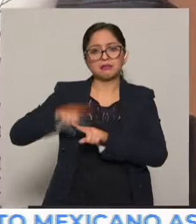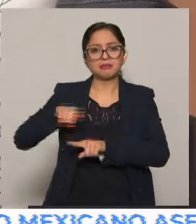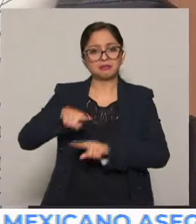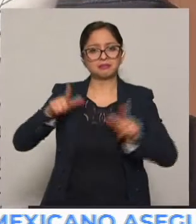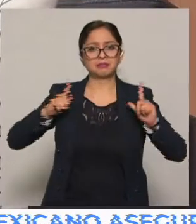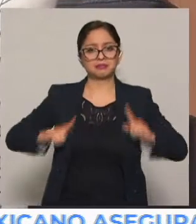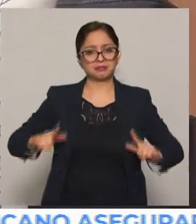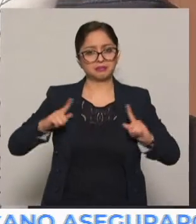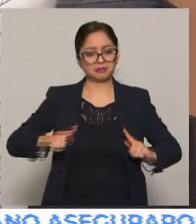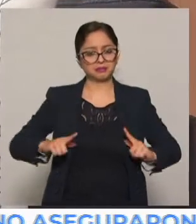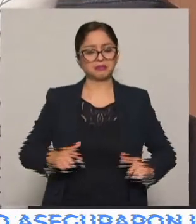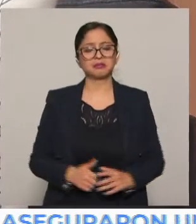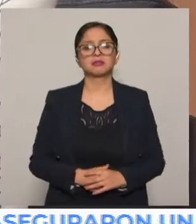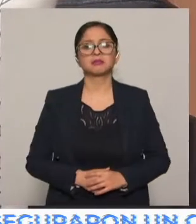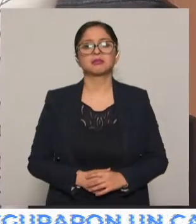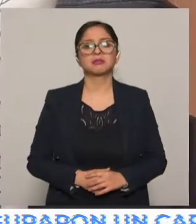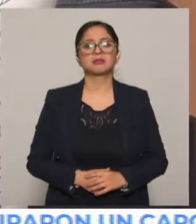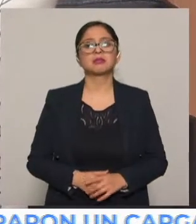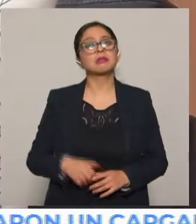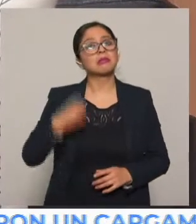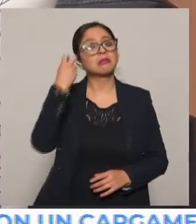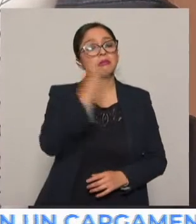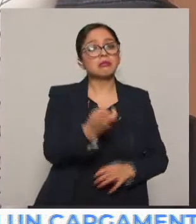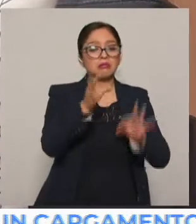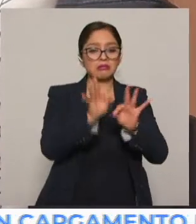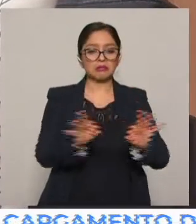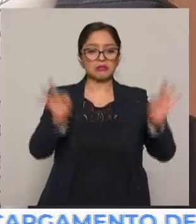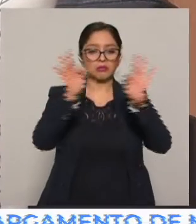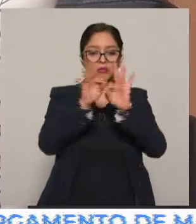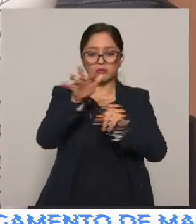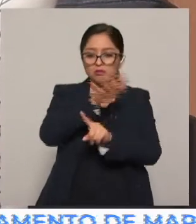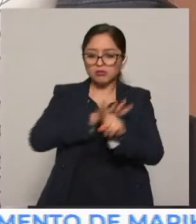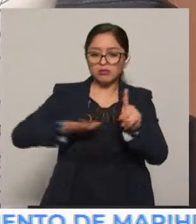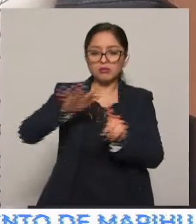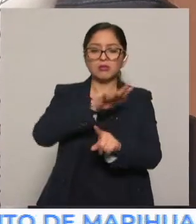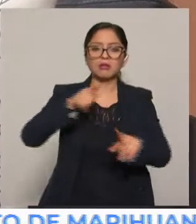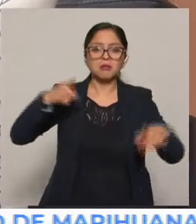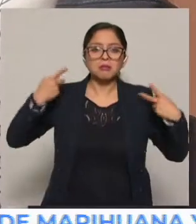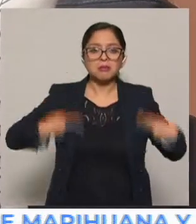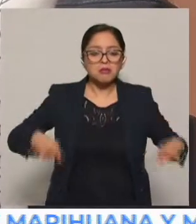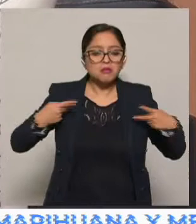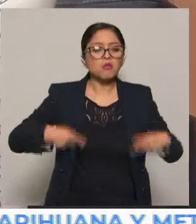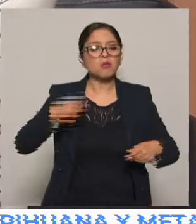es lo interesante de esta agencia modelo, que allí mismo van a tener personal capacitado para